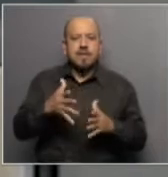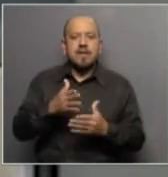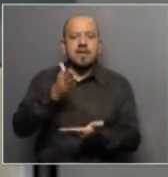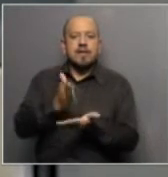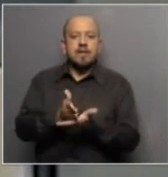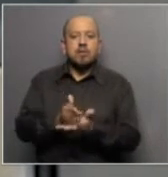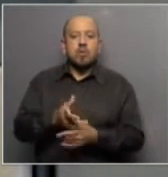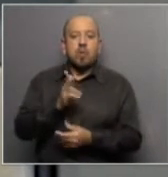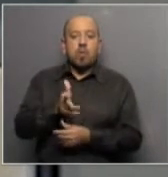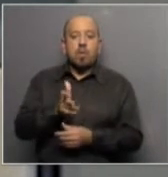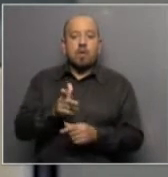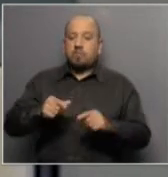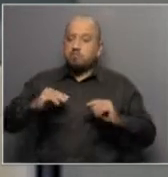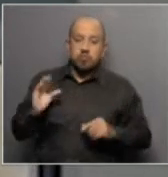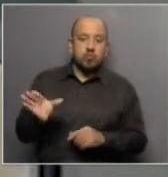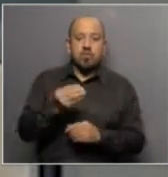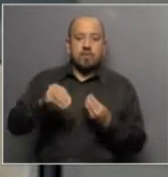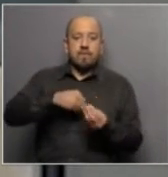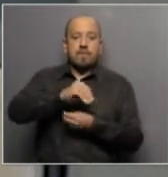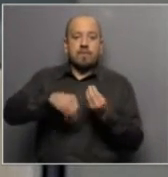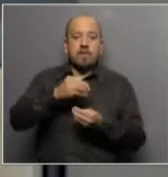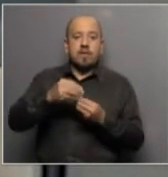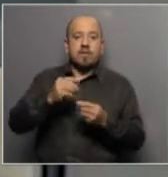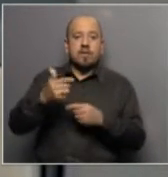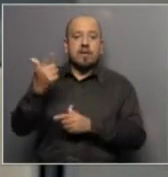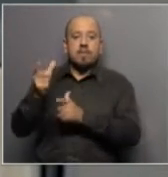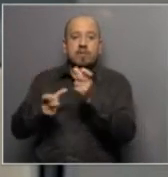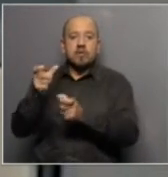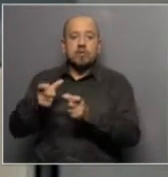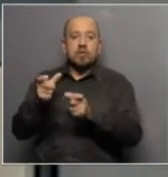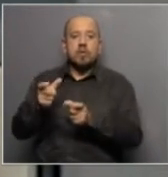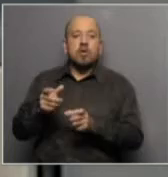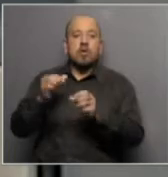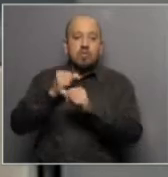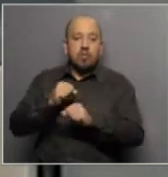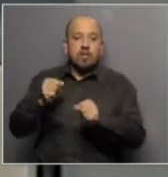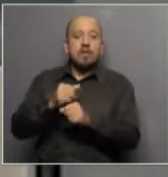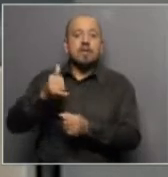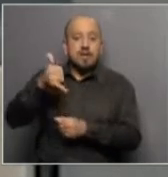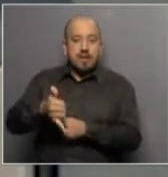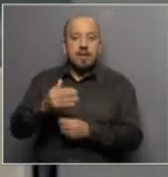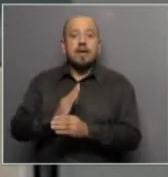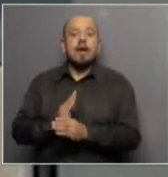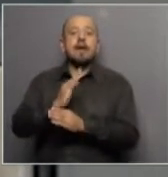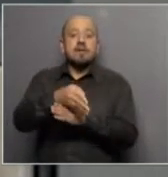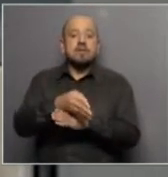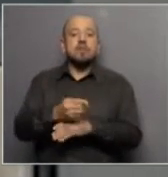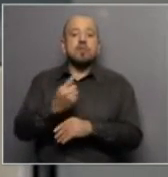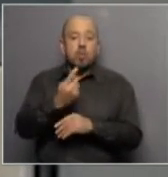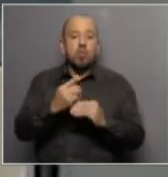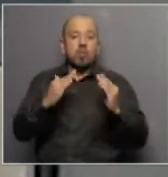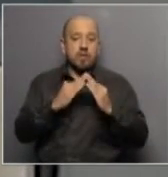tienen toda la gente, las familias, las comunidades, los individuos, de tener acceso a una